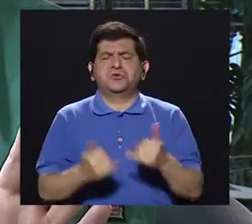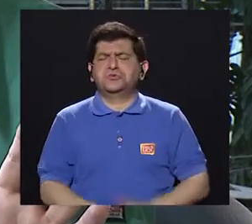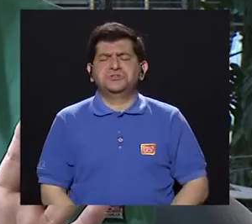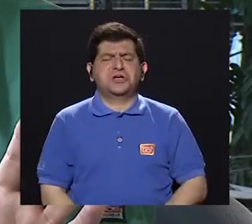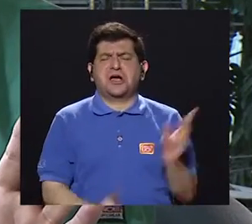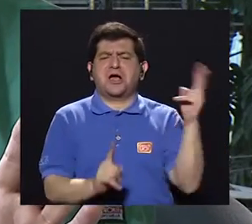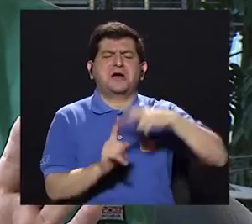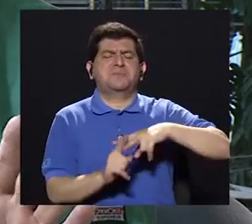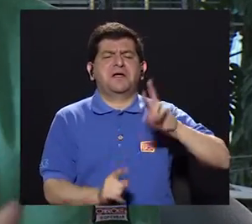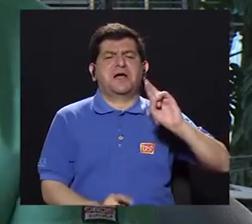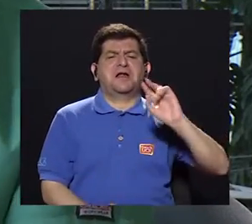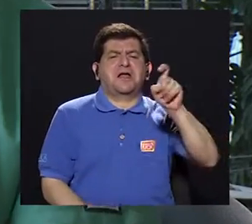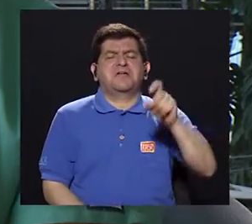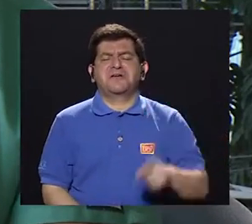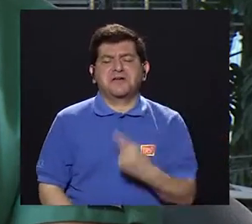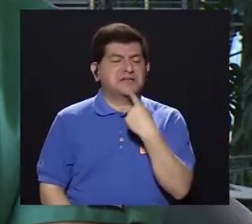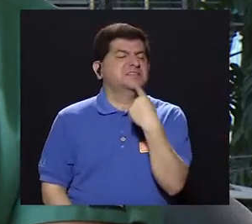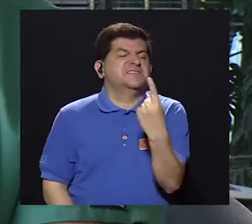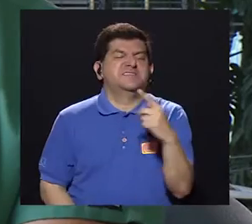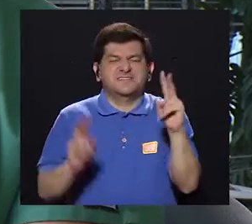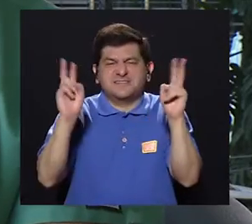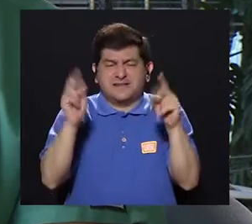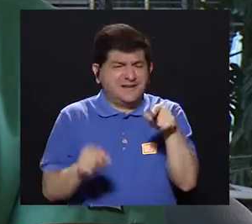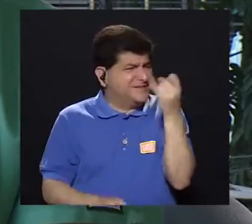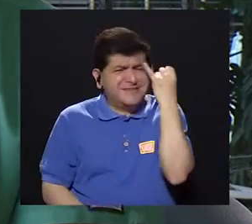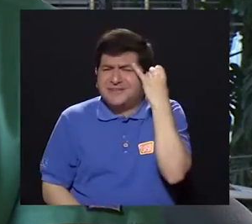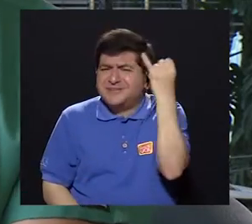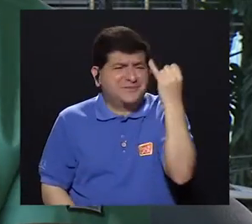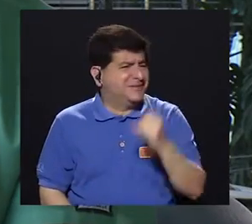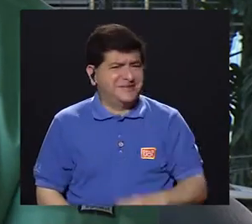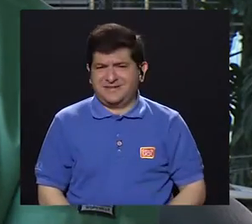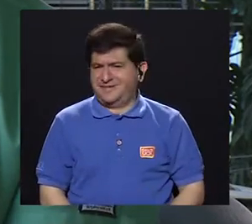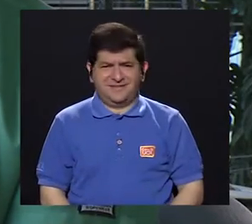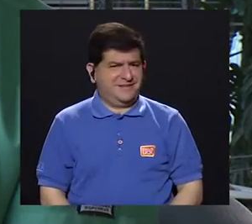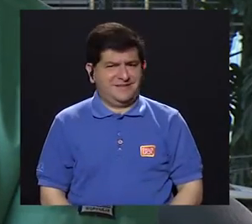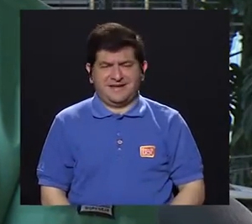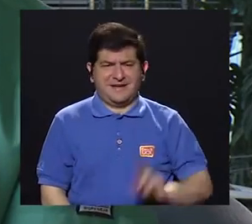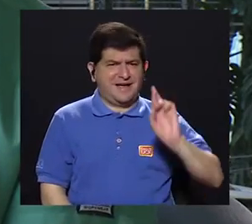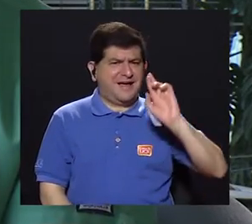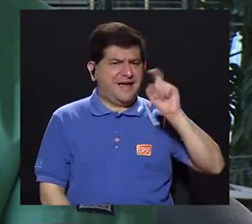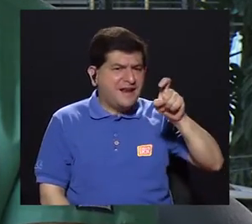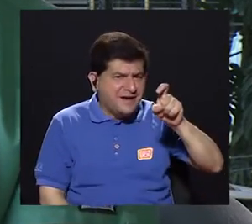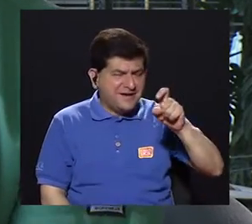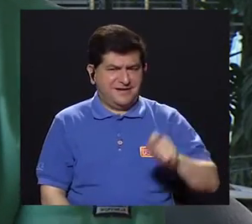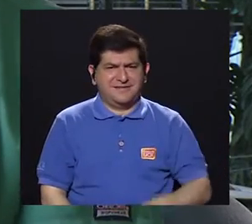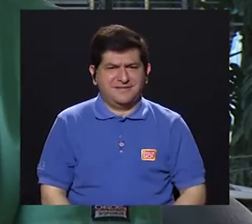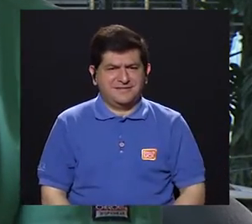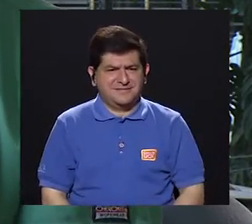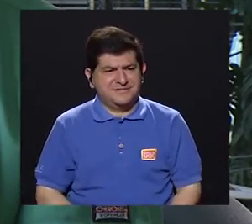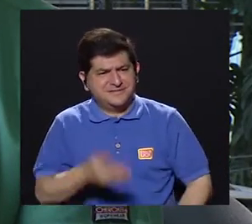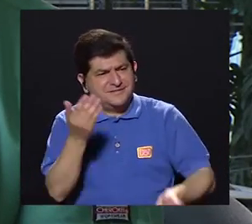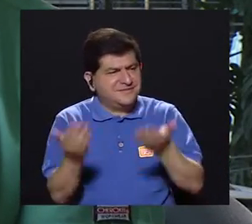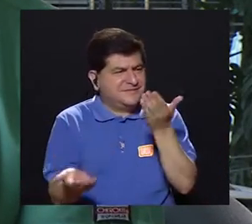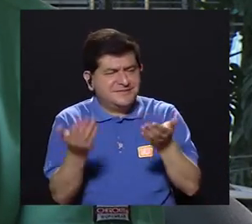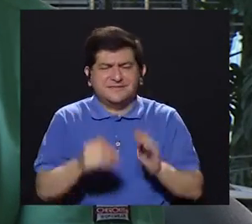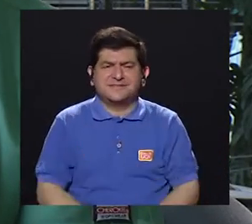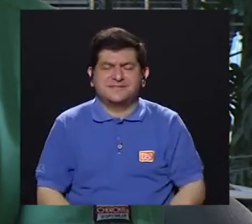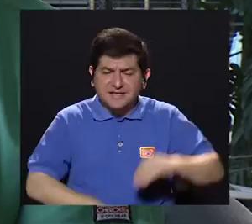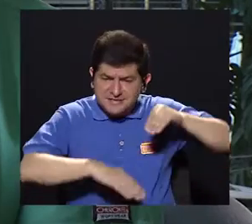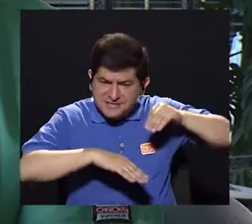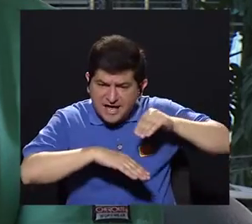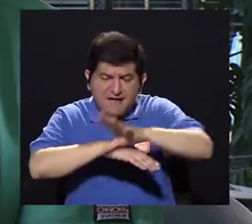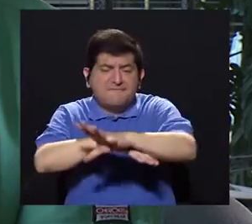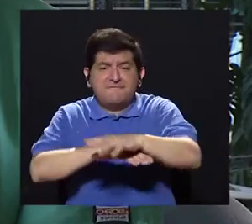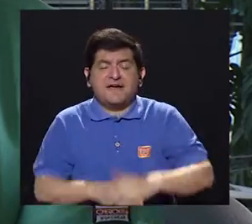irradiar. Pues el sentido no es ese, ¿verdad? El sentido de la radiación es más que todo porque